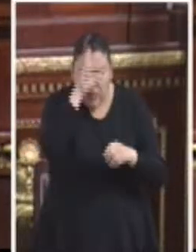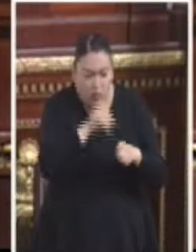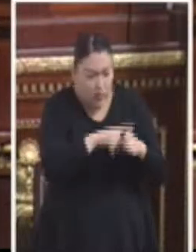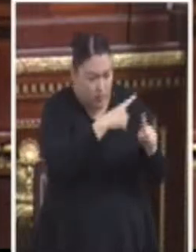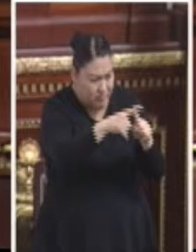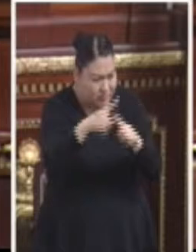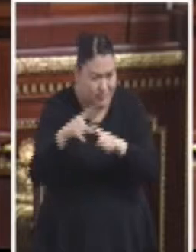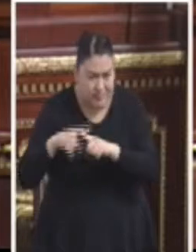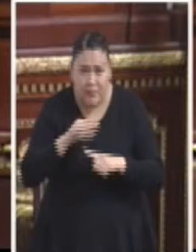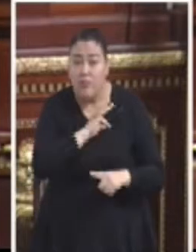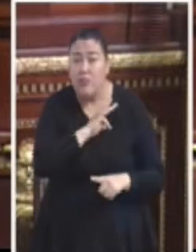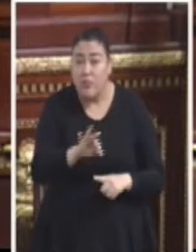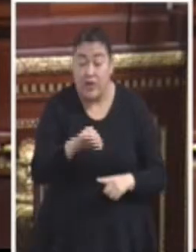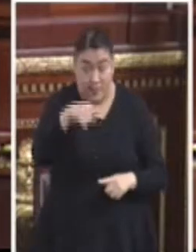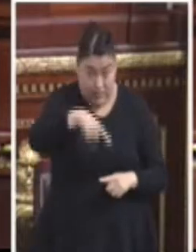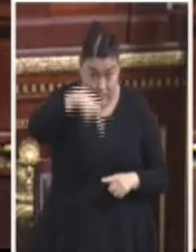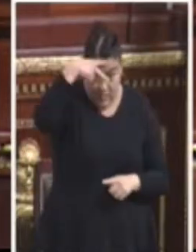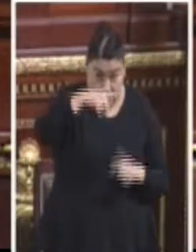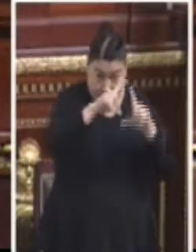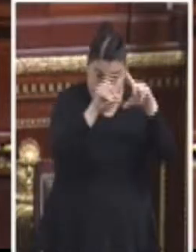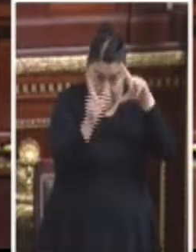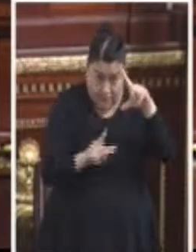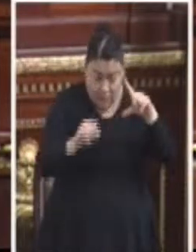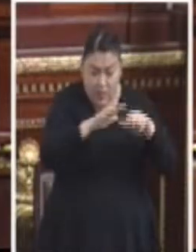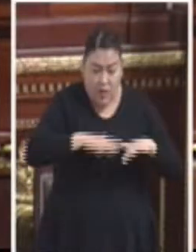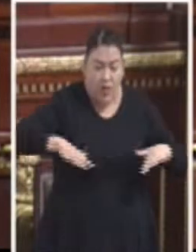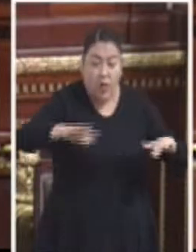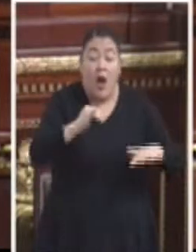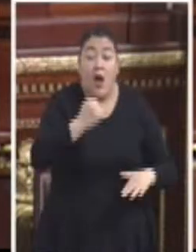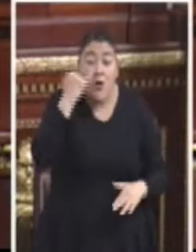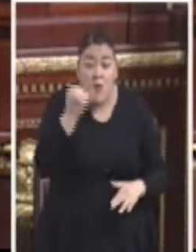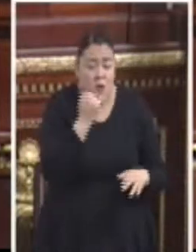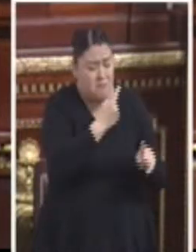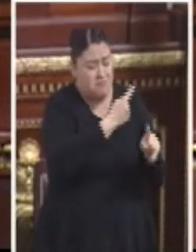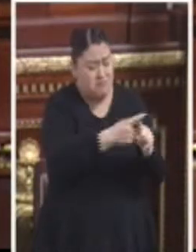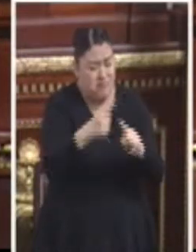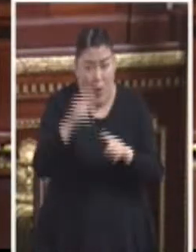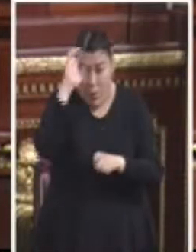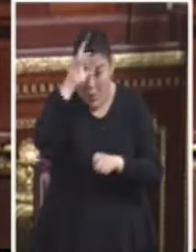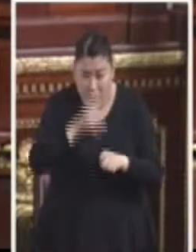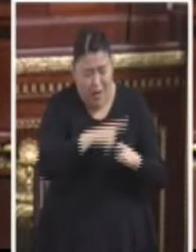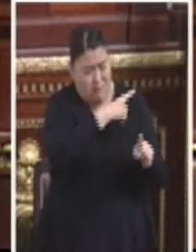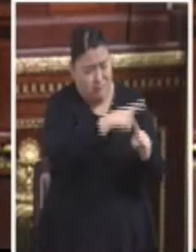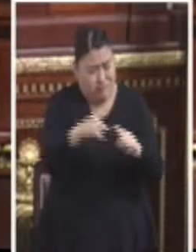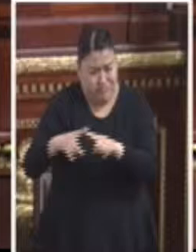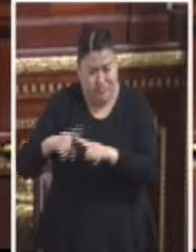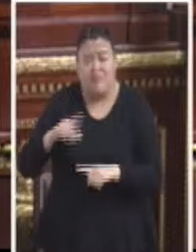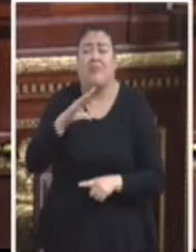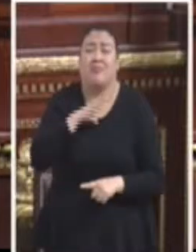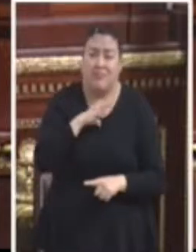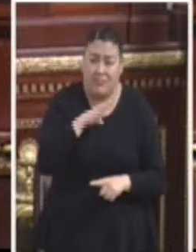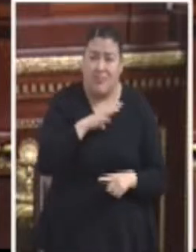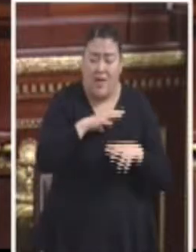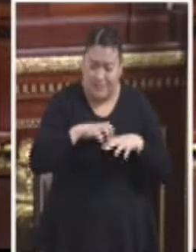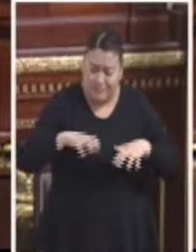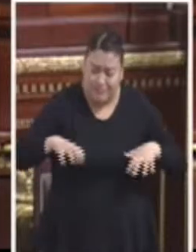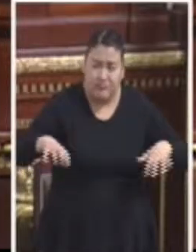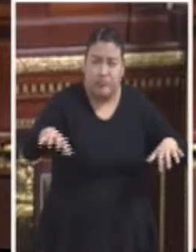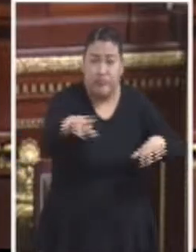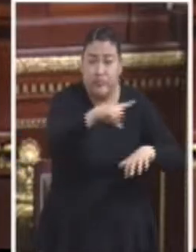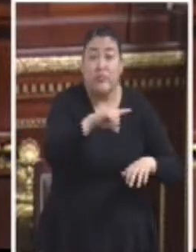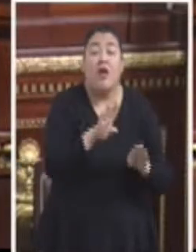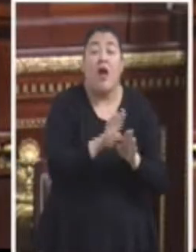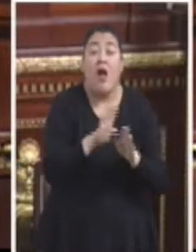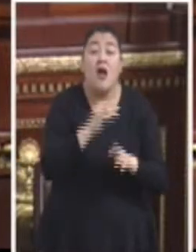del mundo. En México, su pluralidad y diversidad cultural se refleja, entre muchos otros elementos, en